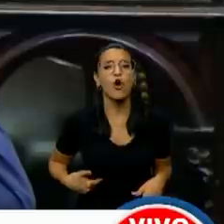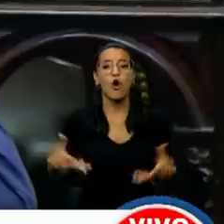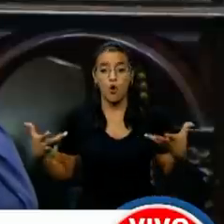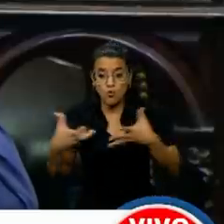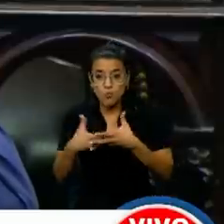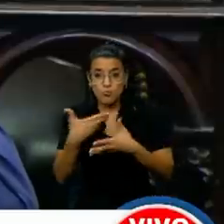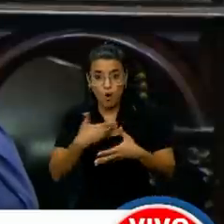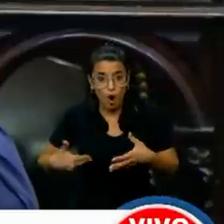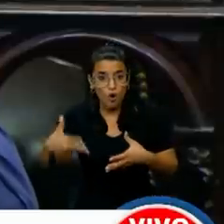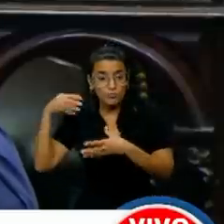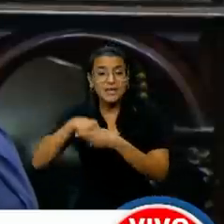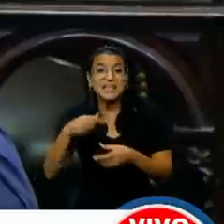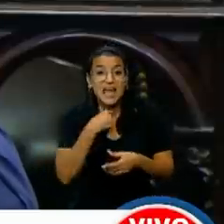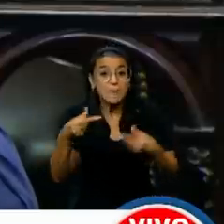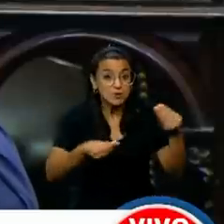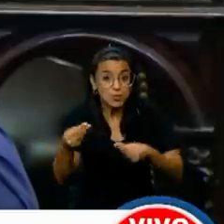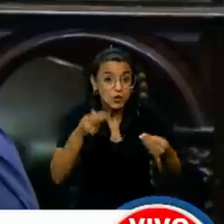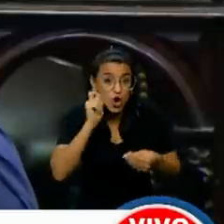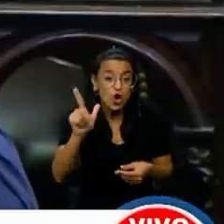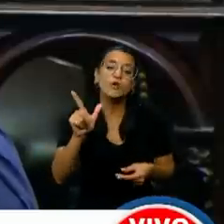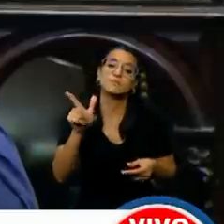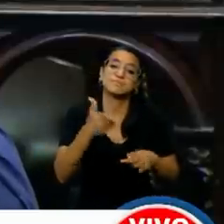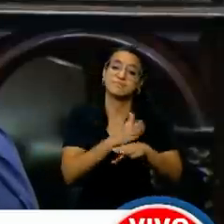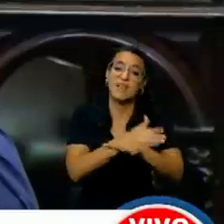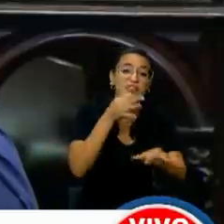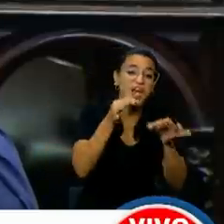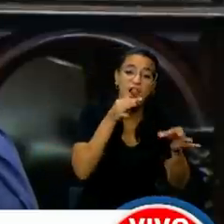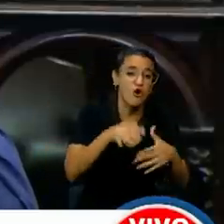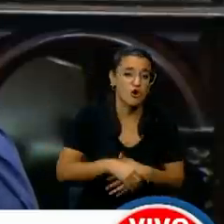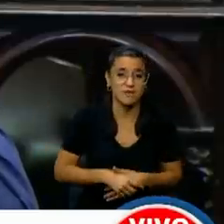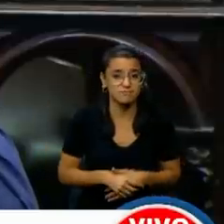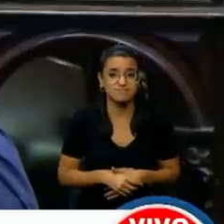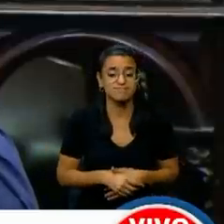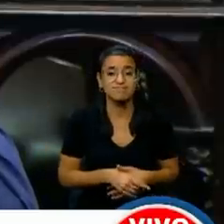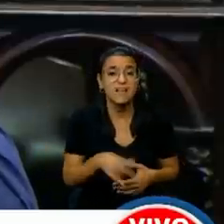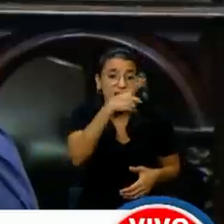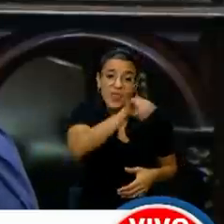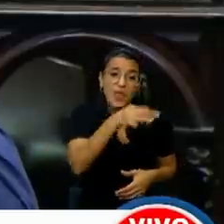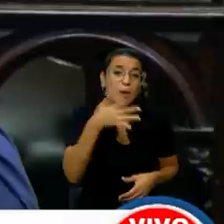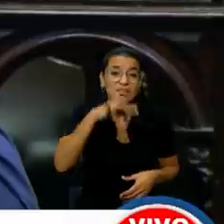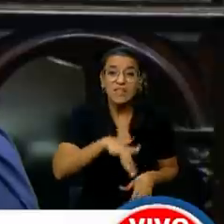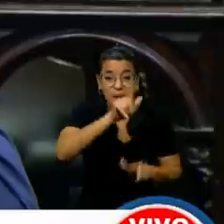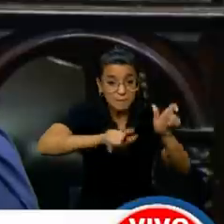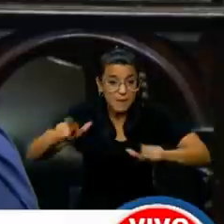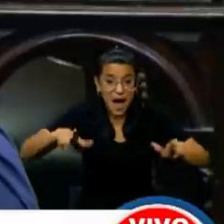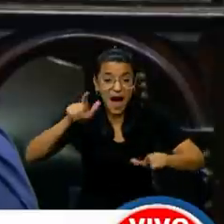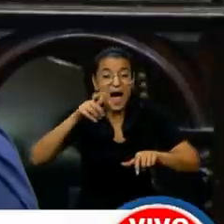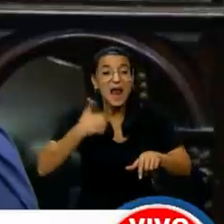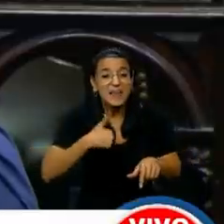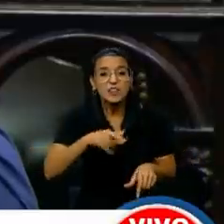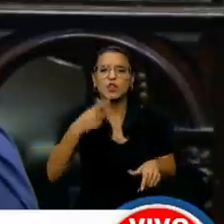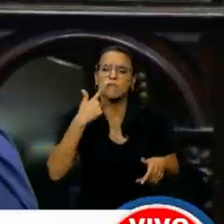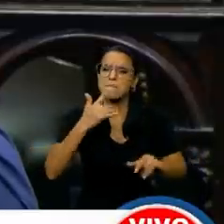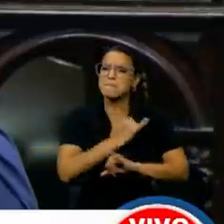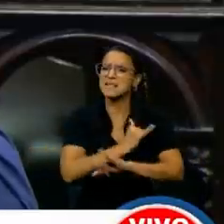oficialismo quiere sacar este presupuesto que dialogue que entienda que el pueblo argentino dio un mensaje